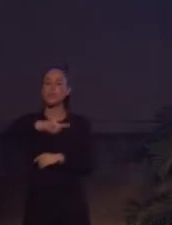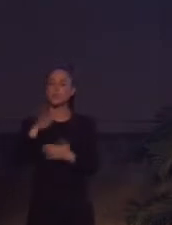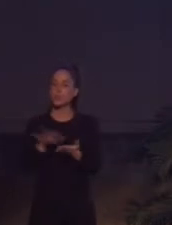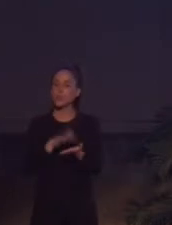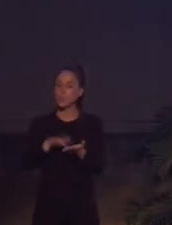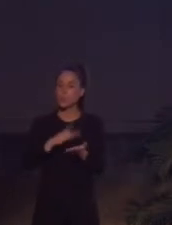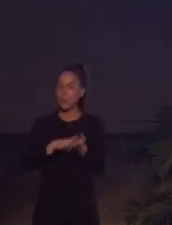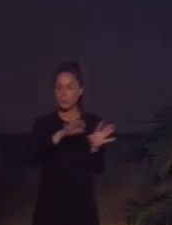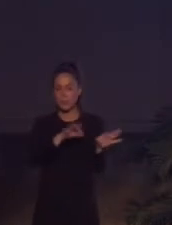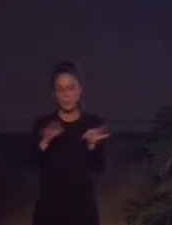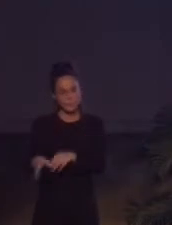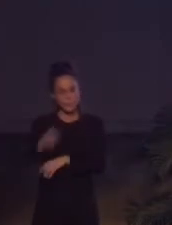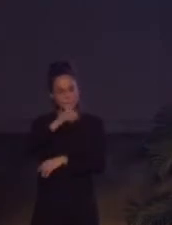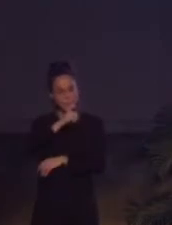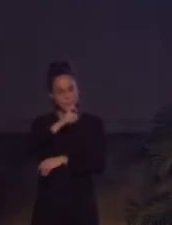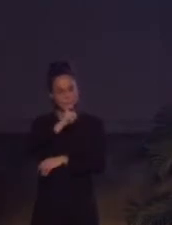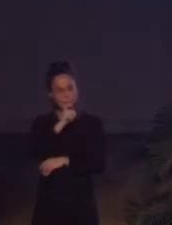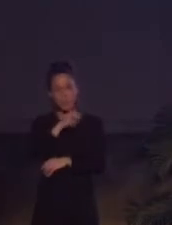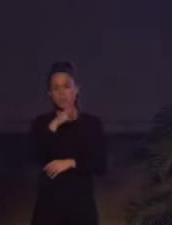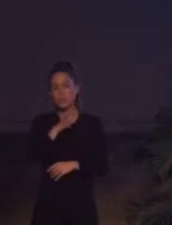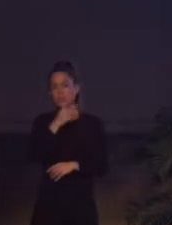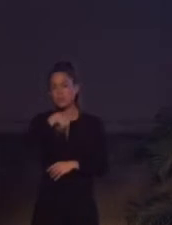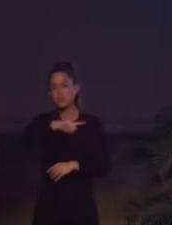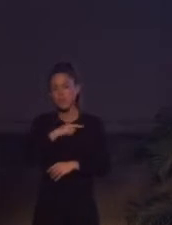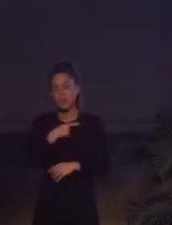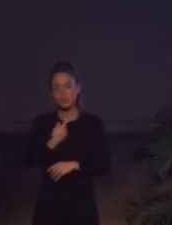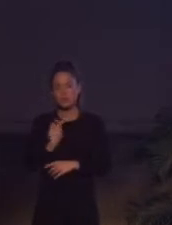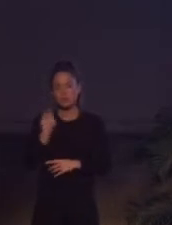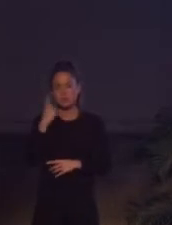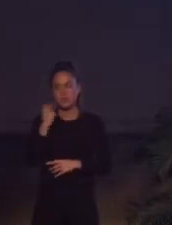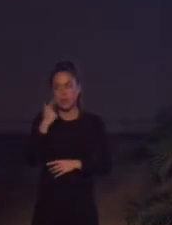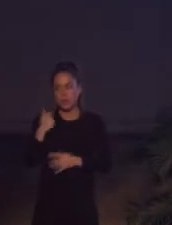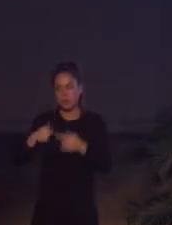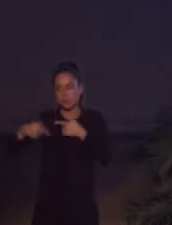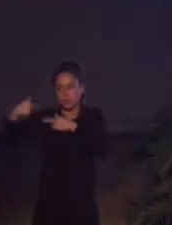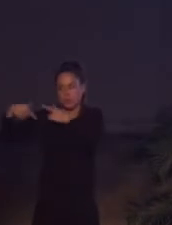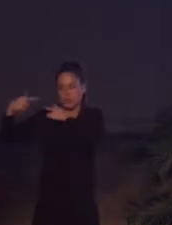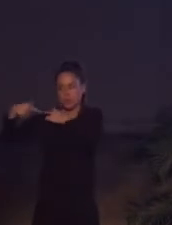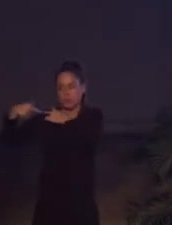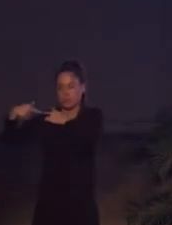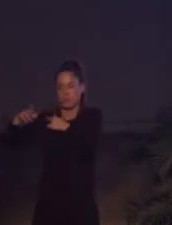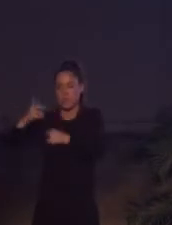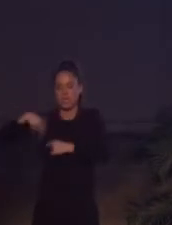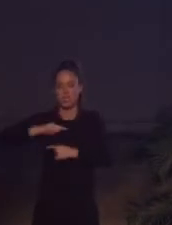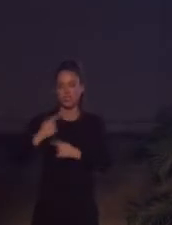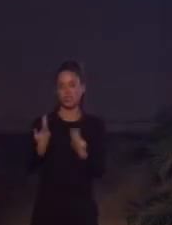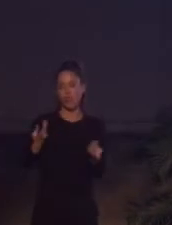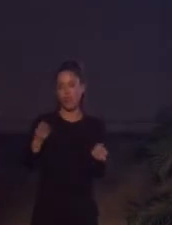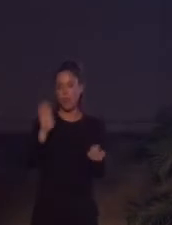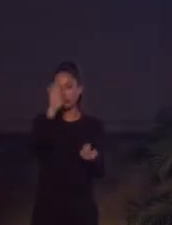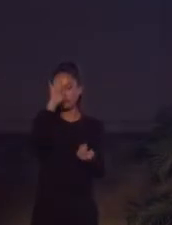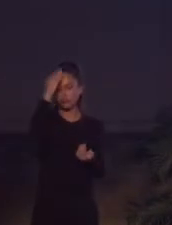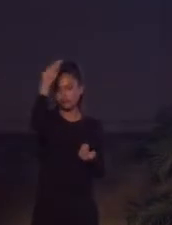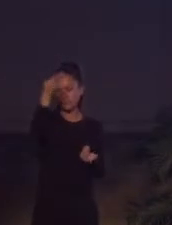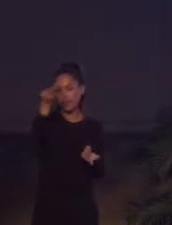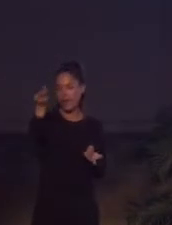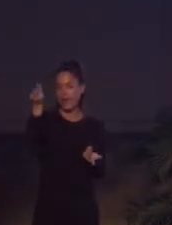muy difícil. Fue muy difícil porque nosotras tenemos una tradición, lo que decíamos antes, ¿no?, muy erótico-festiva